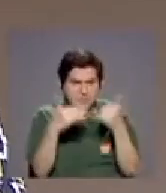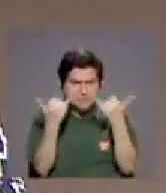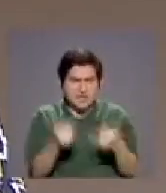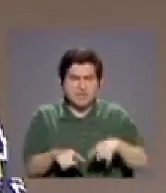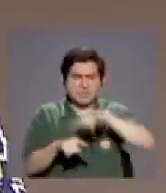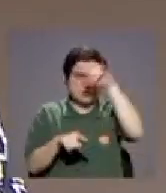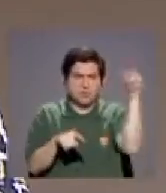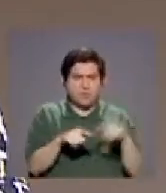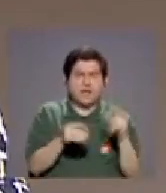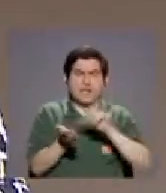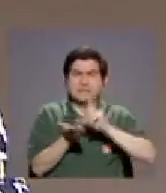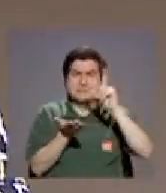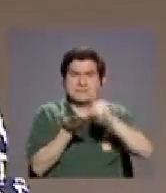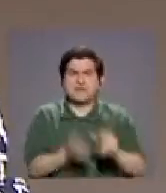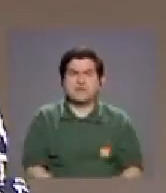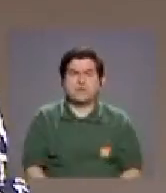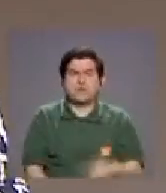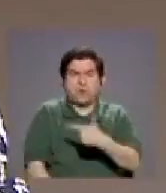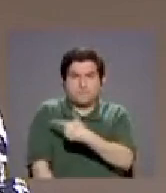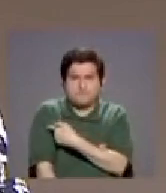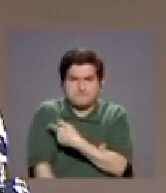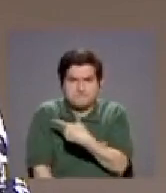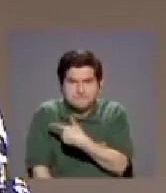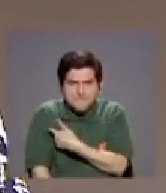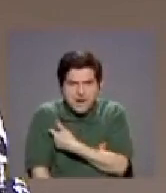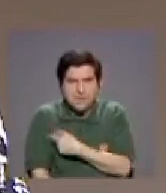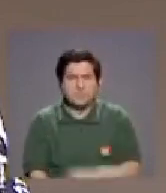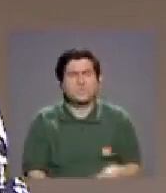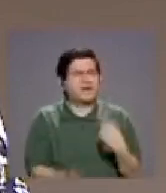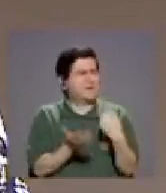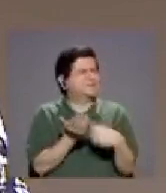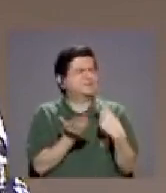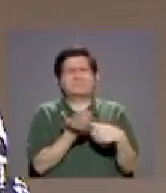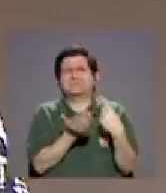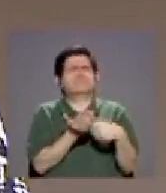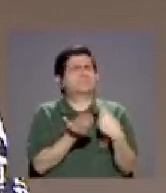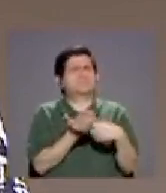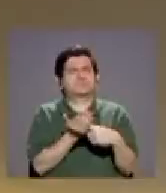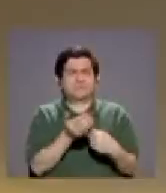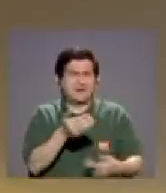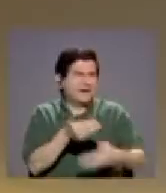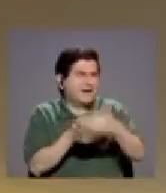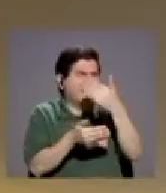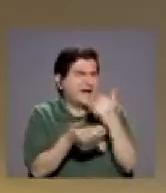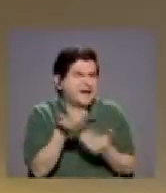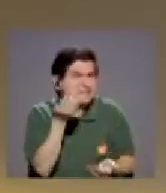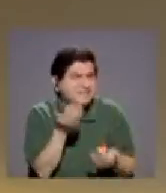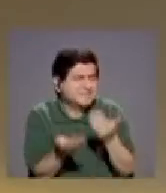ciclo lectivo, es una vacuna que ha sido muy controversial. Tal vez antes de eso,